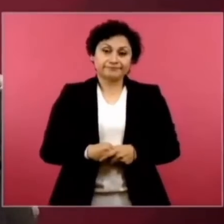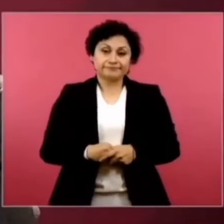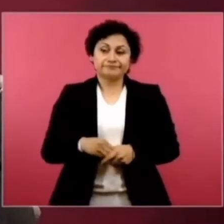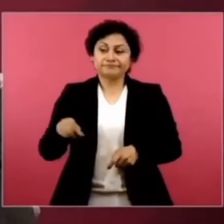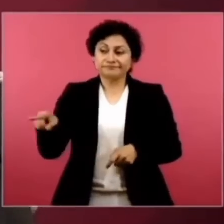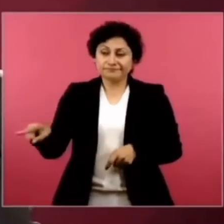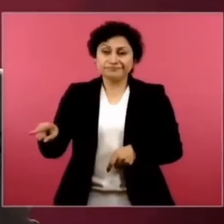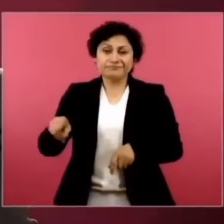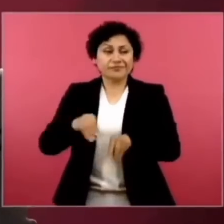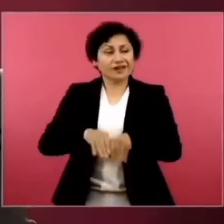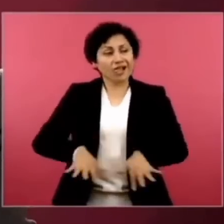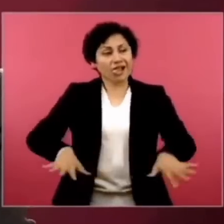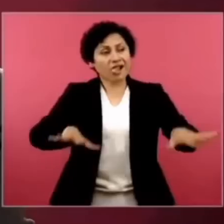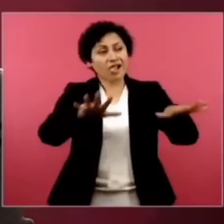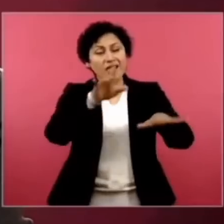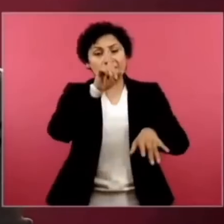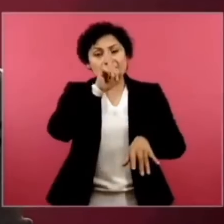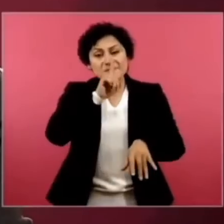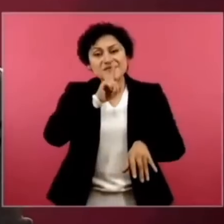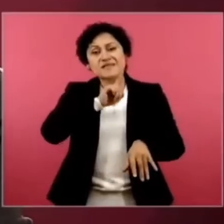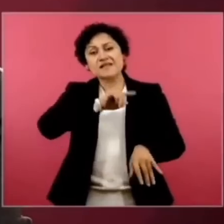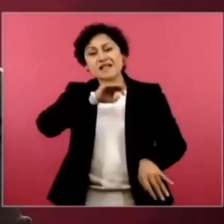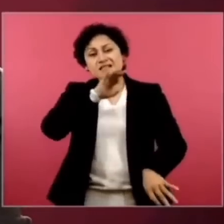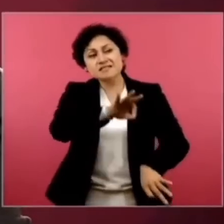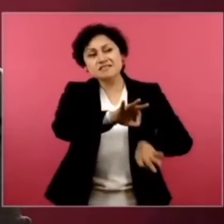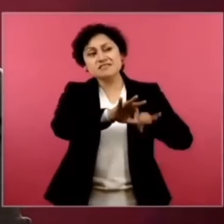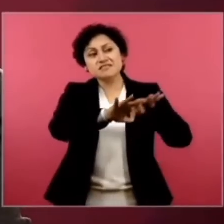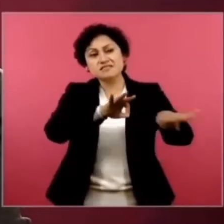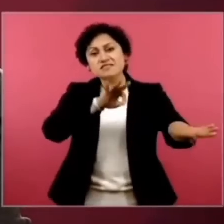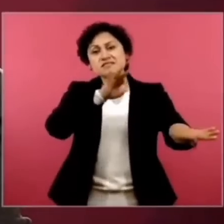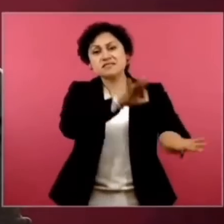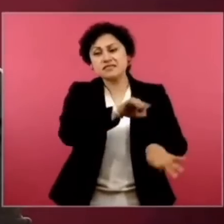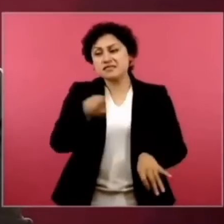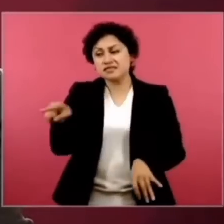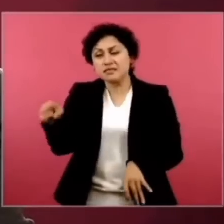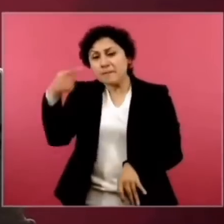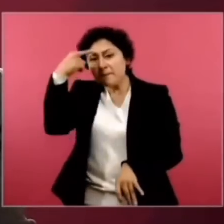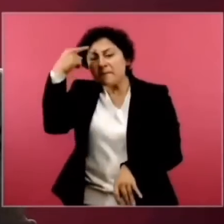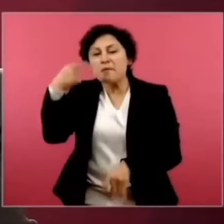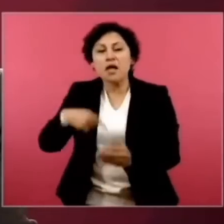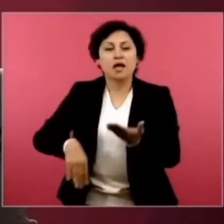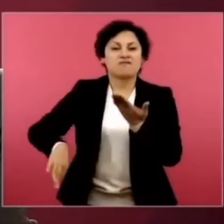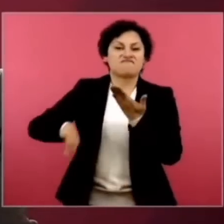y calumnias contra el gobierno que represento.